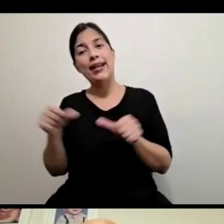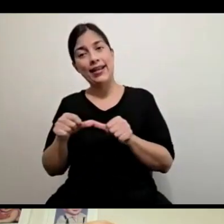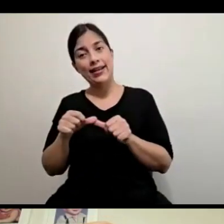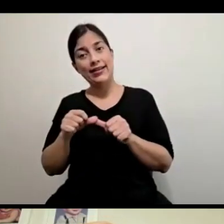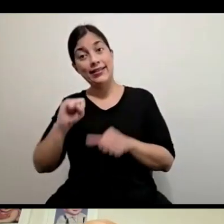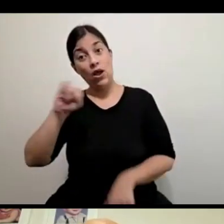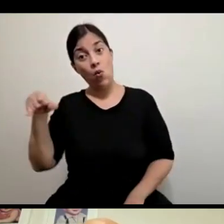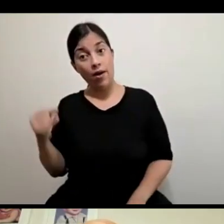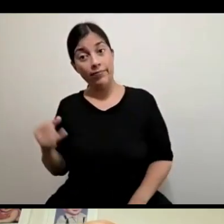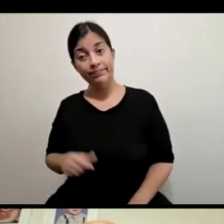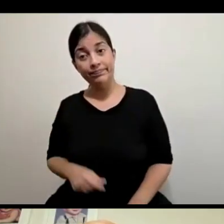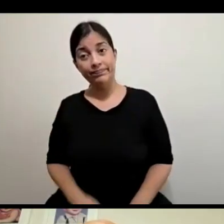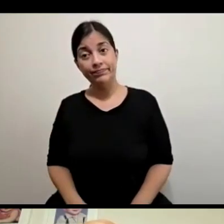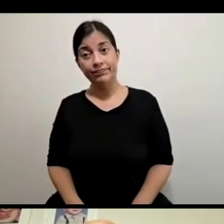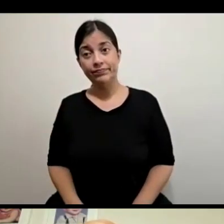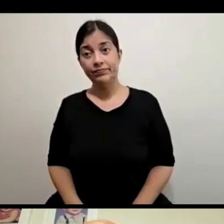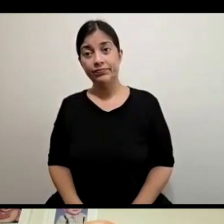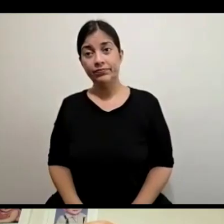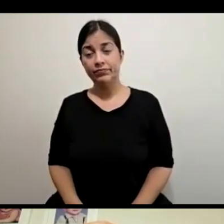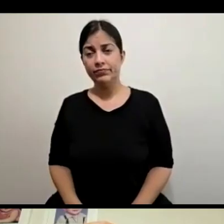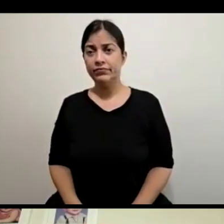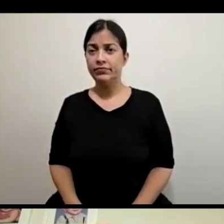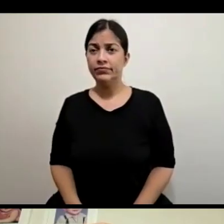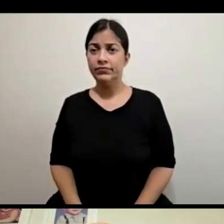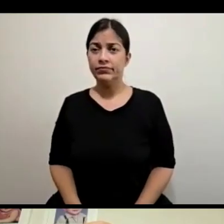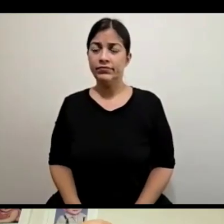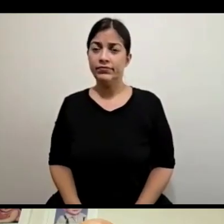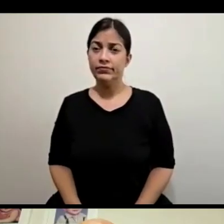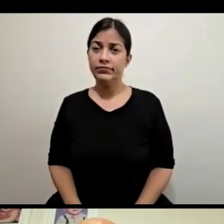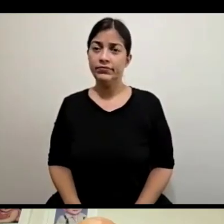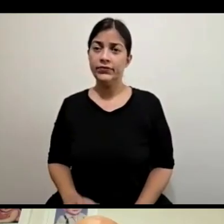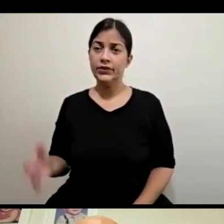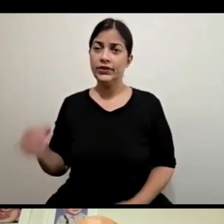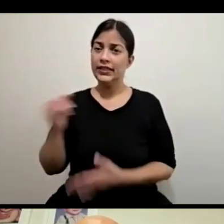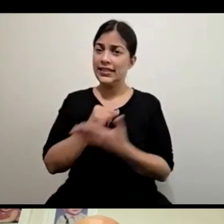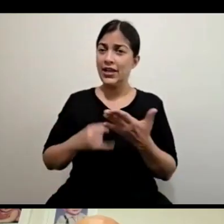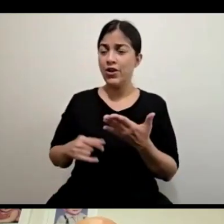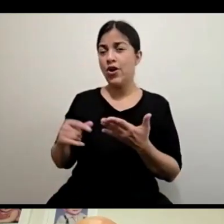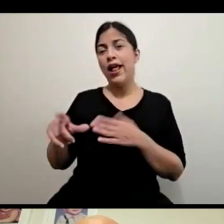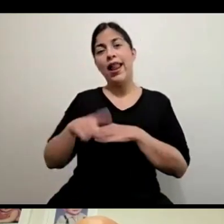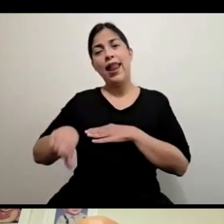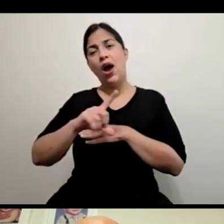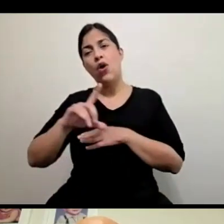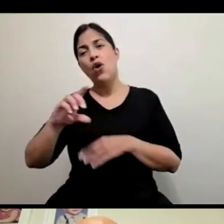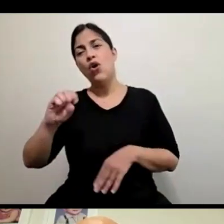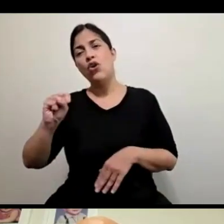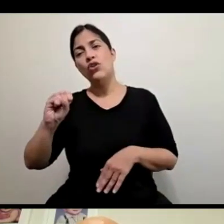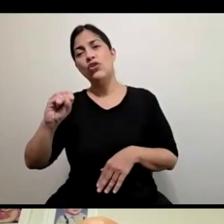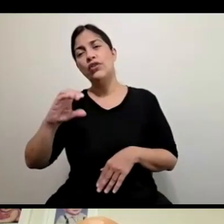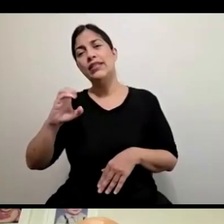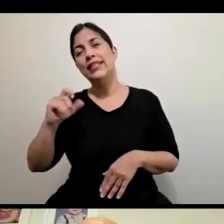Y diseña ballet, sí, el Lago de los Cisnes, y